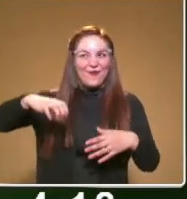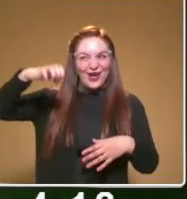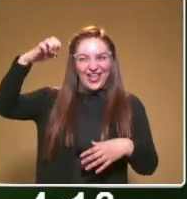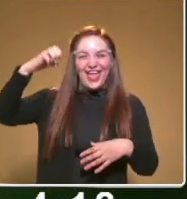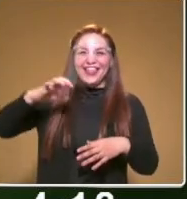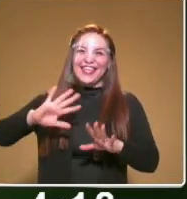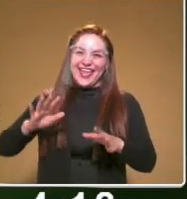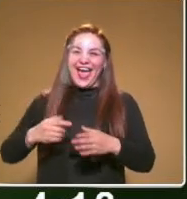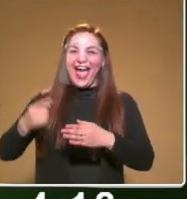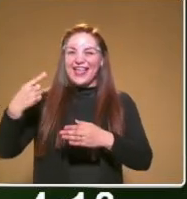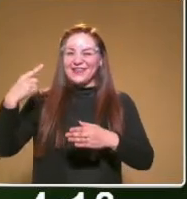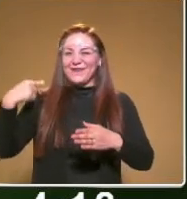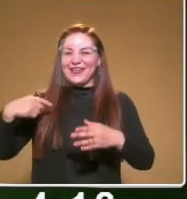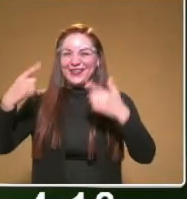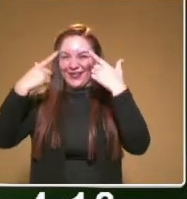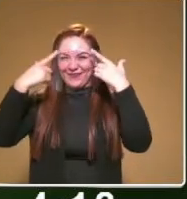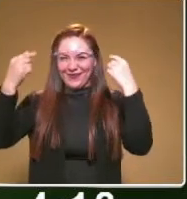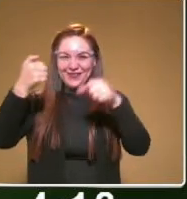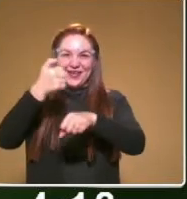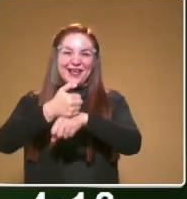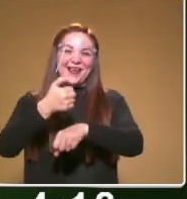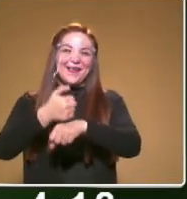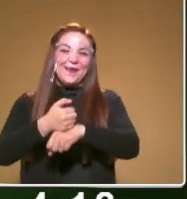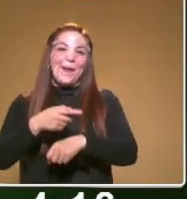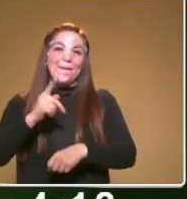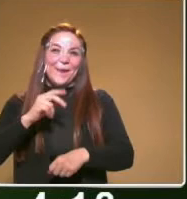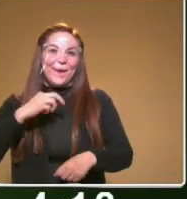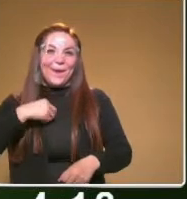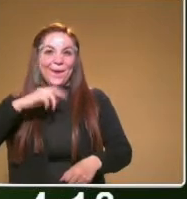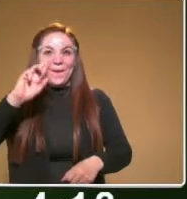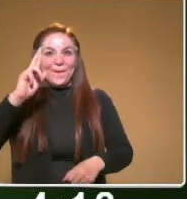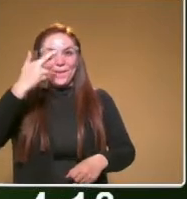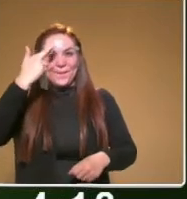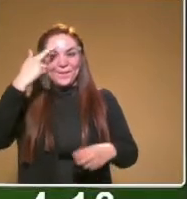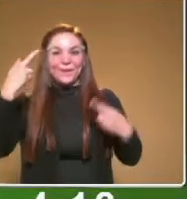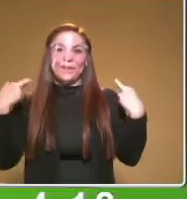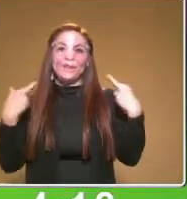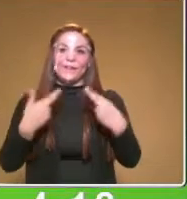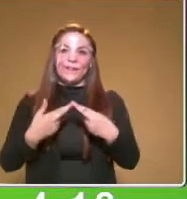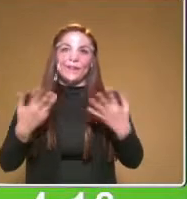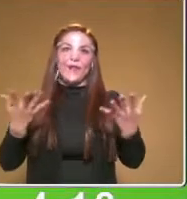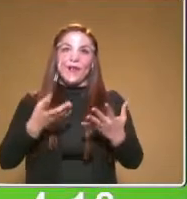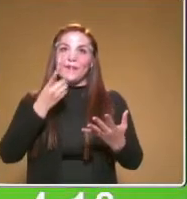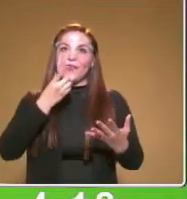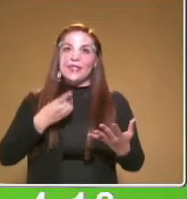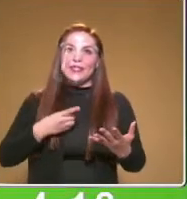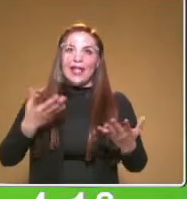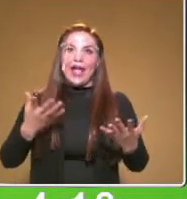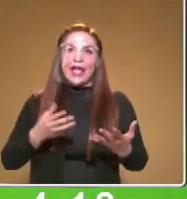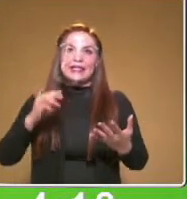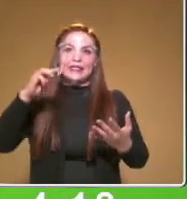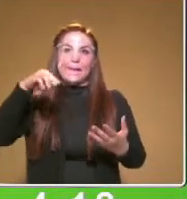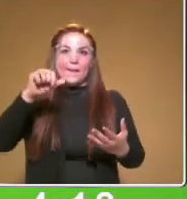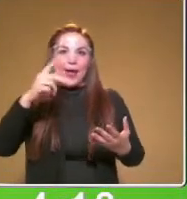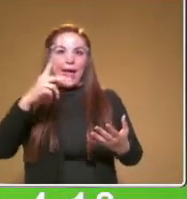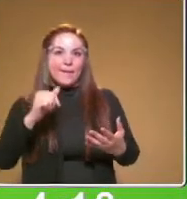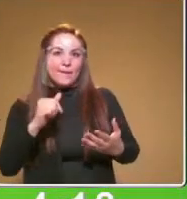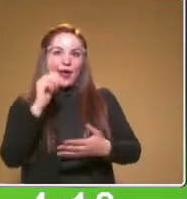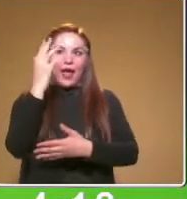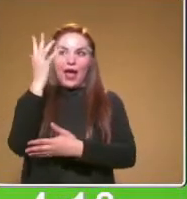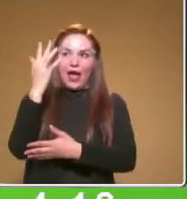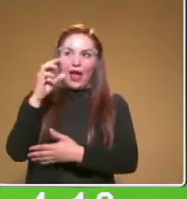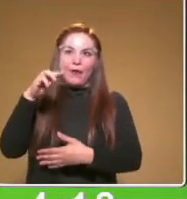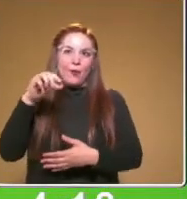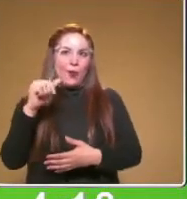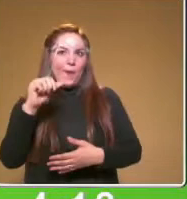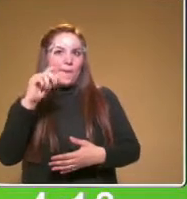Hace poquito que salimos, pero a lo que voy es de que de repente mi maestra me pedía hacer mapas araña, mapas árbol, y tú decías, ¿y